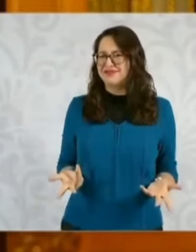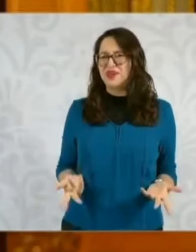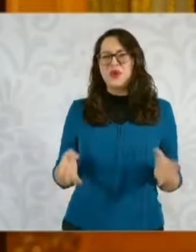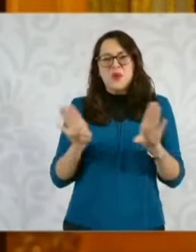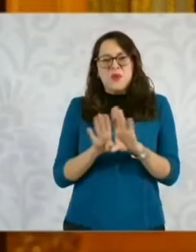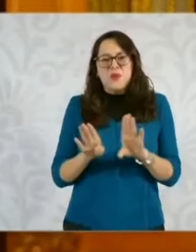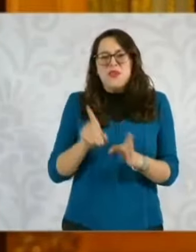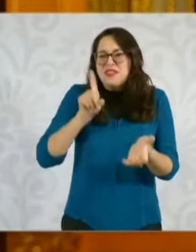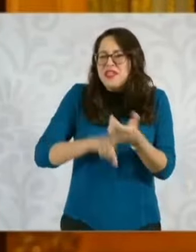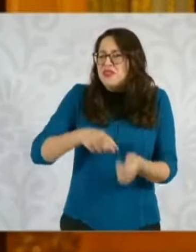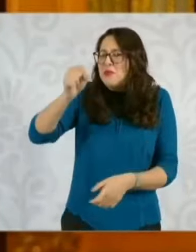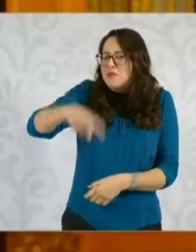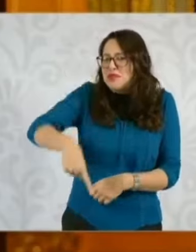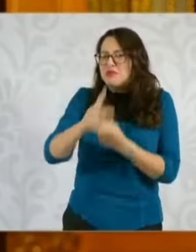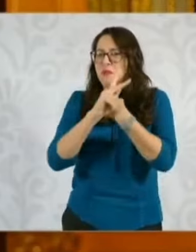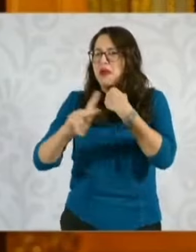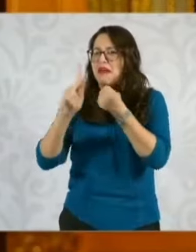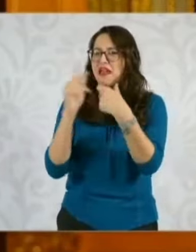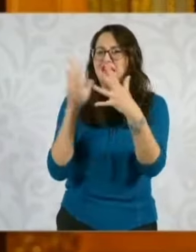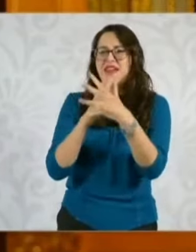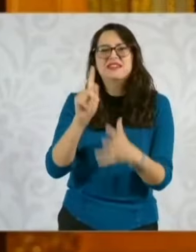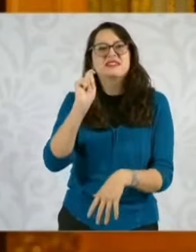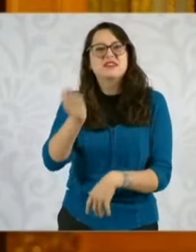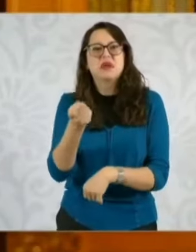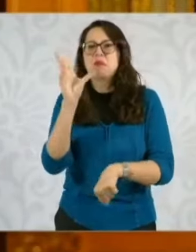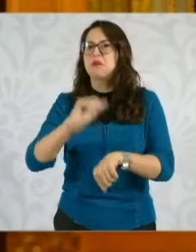Y pone al frente de esa guerra